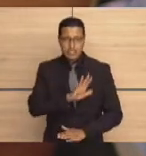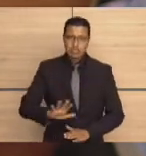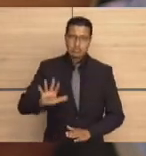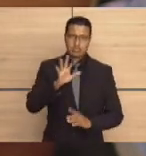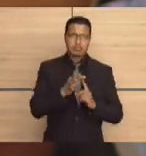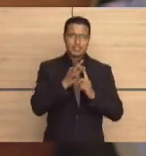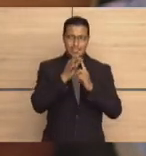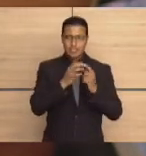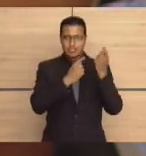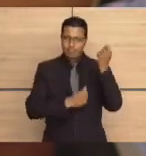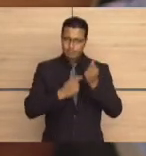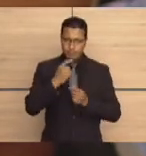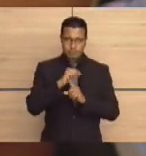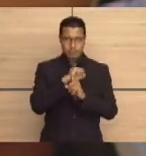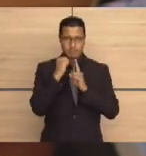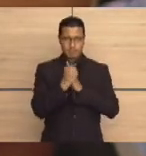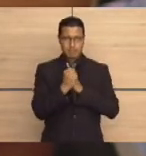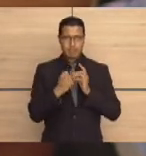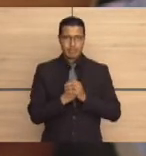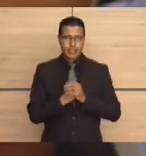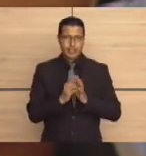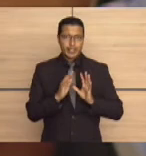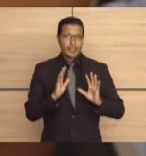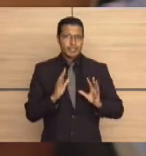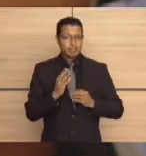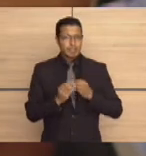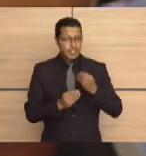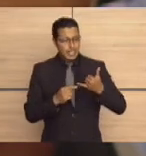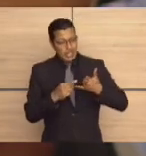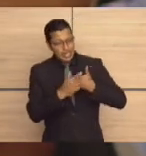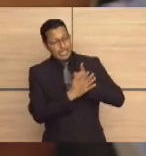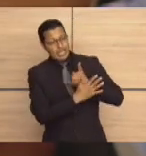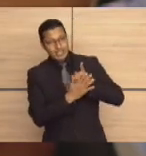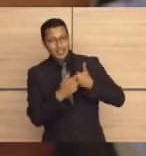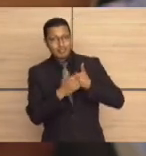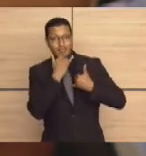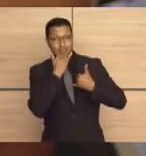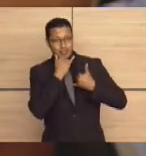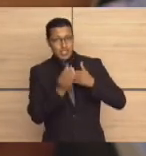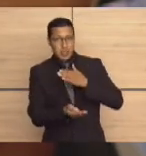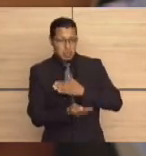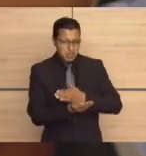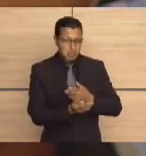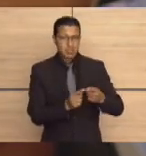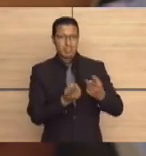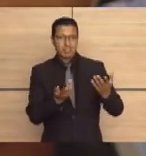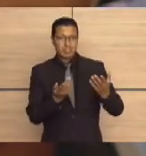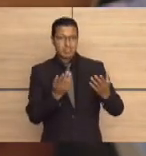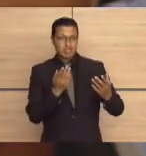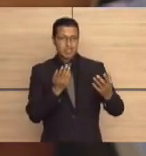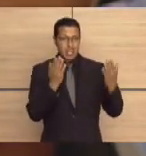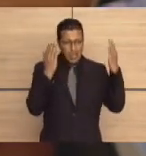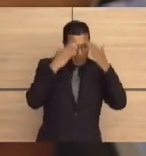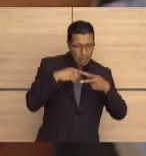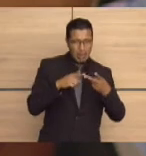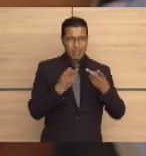de economía y de sociedad, pues sigue siendo una puerta al mundo de todas las ilegalidades y de todos los conflictos. Y no